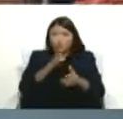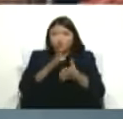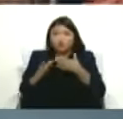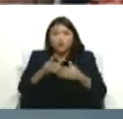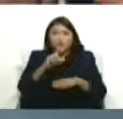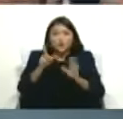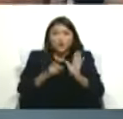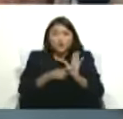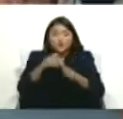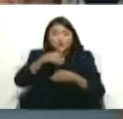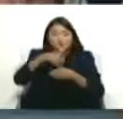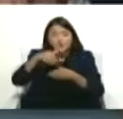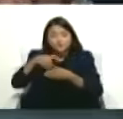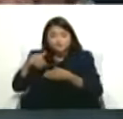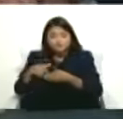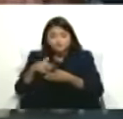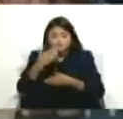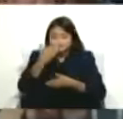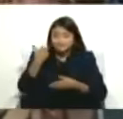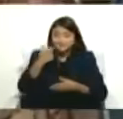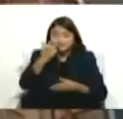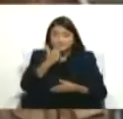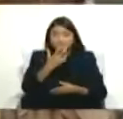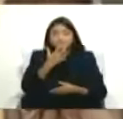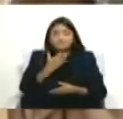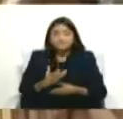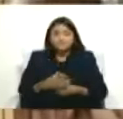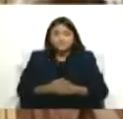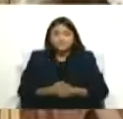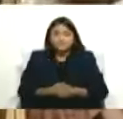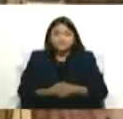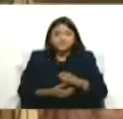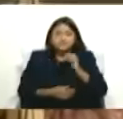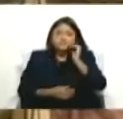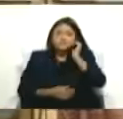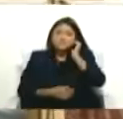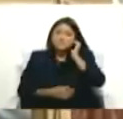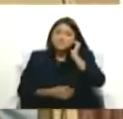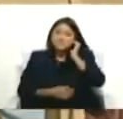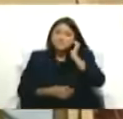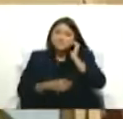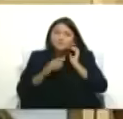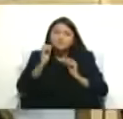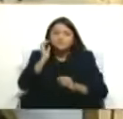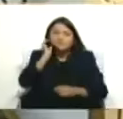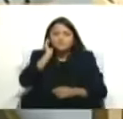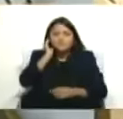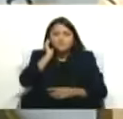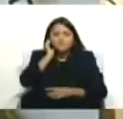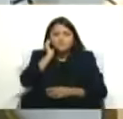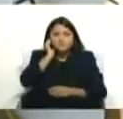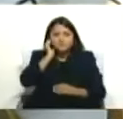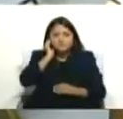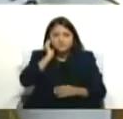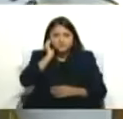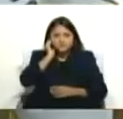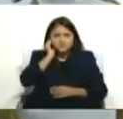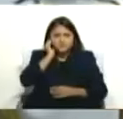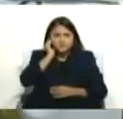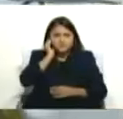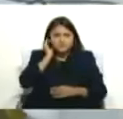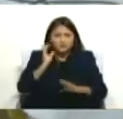el referéndum del pasado 3 de diciembre. Leemos el siguiente comunicado.